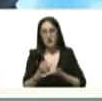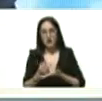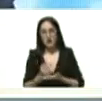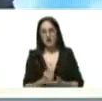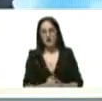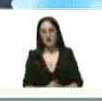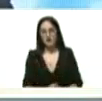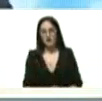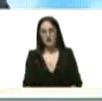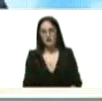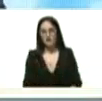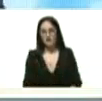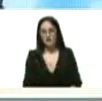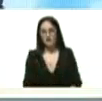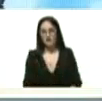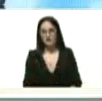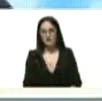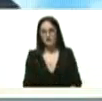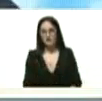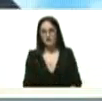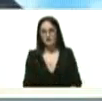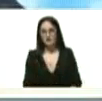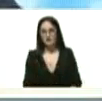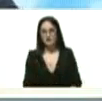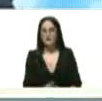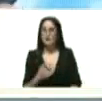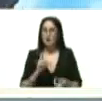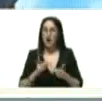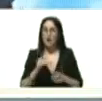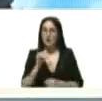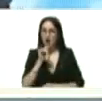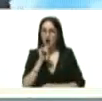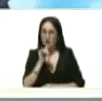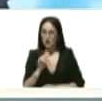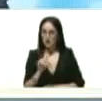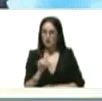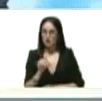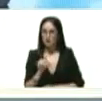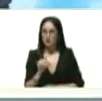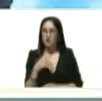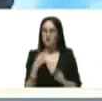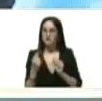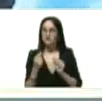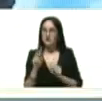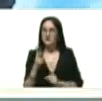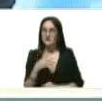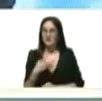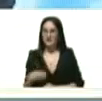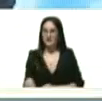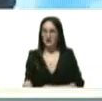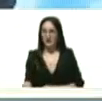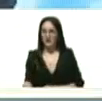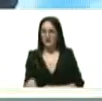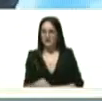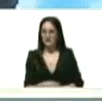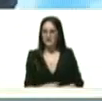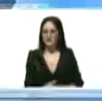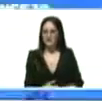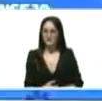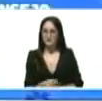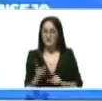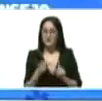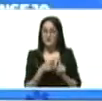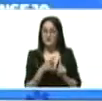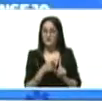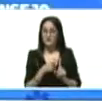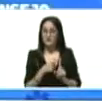¿verdad? En ese sentido, bueno, yo tengo algunos anuncios aquí conversadito con la vicepresidenta. En primer